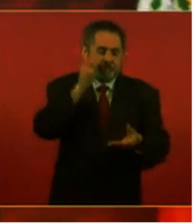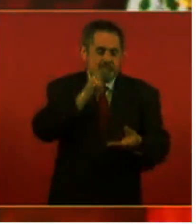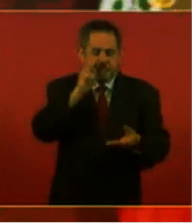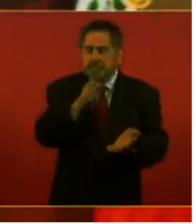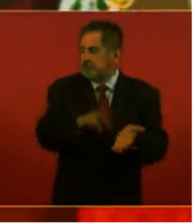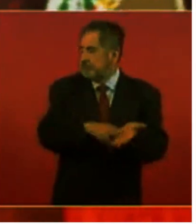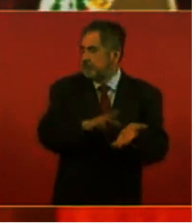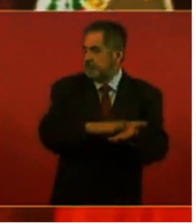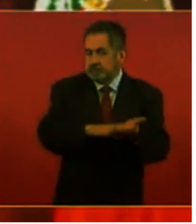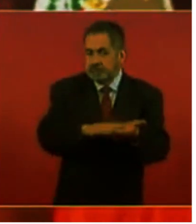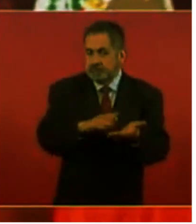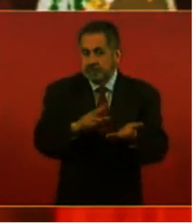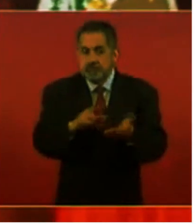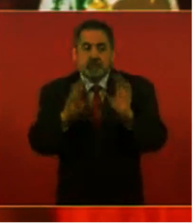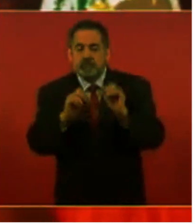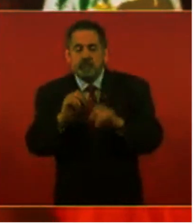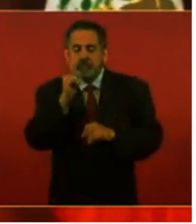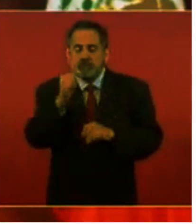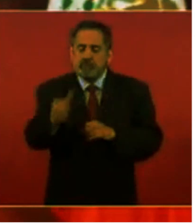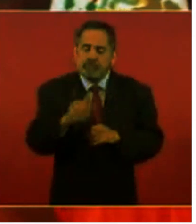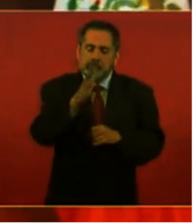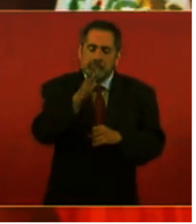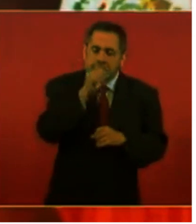las grabaciones,